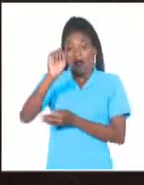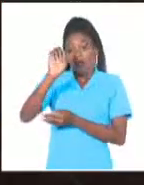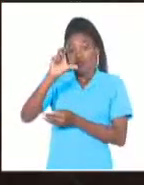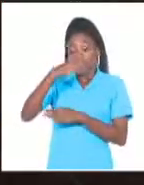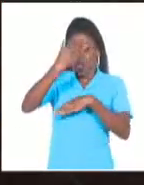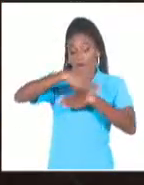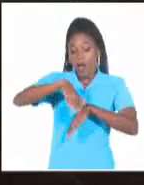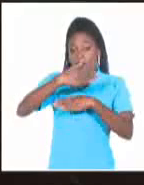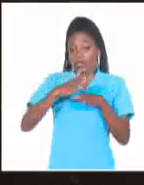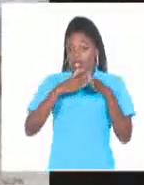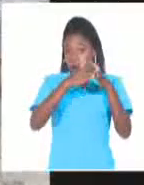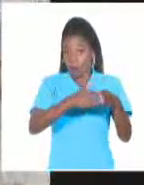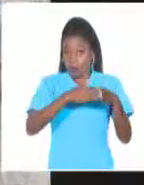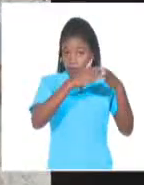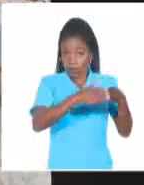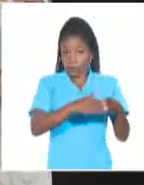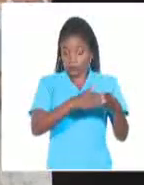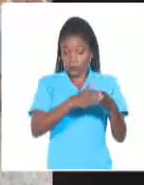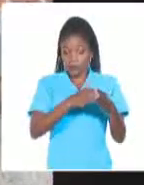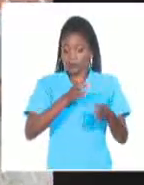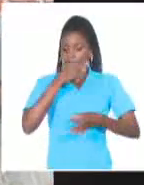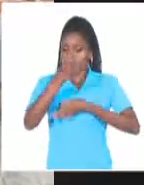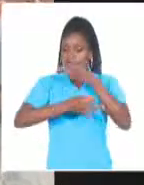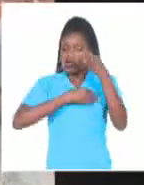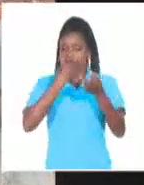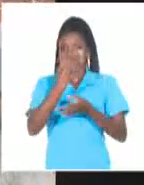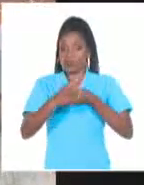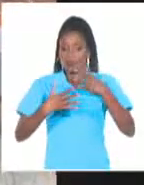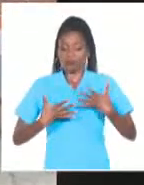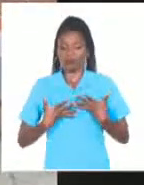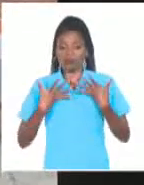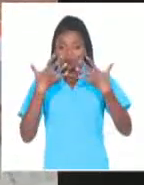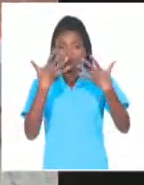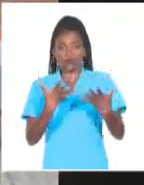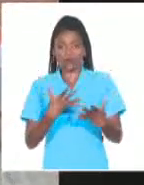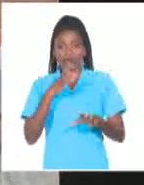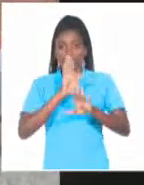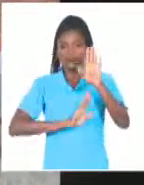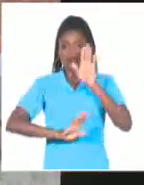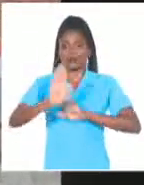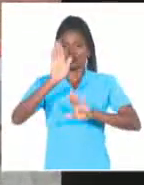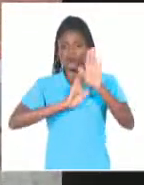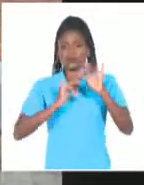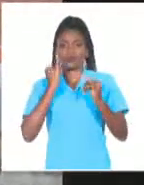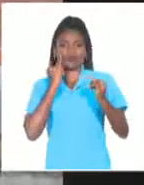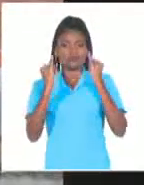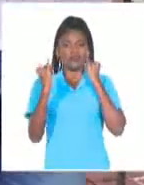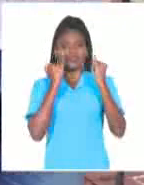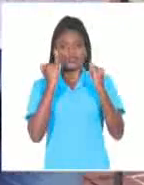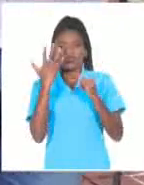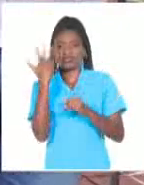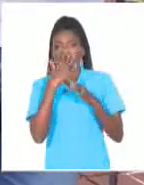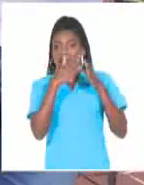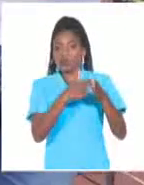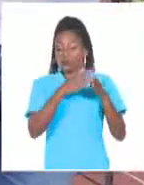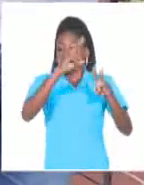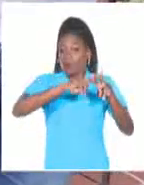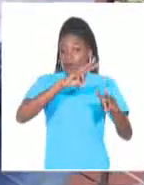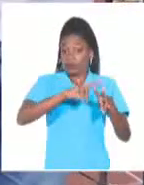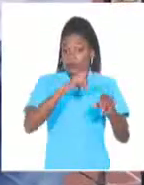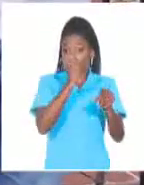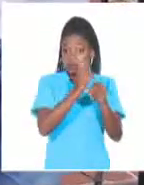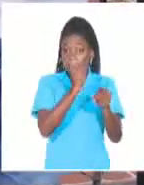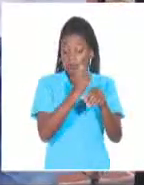del puerto en la ceremonia se resaltó su vertical posición en defensa de los intereses de los portuarios habaneros que lo